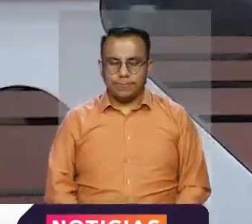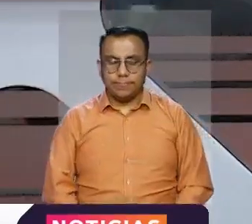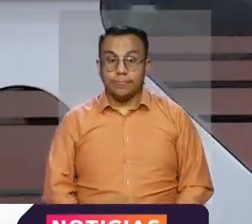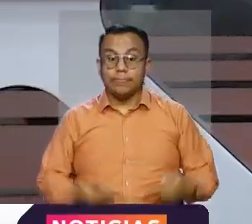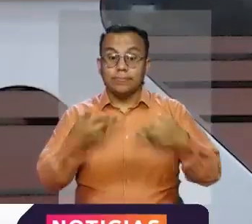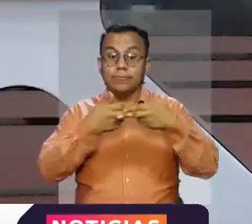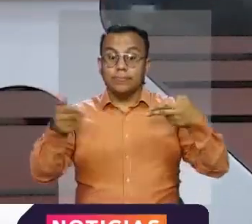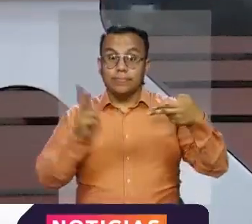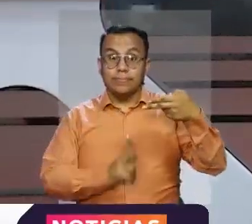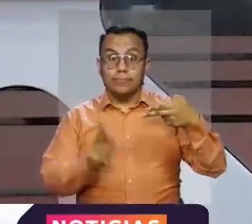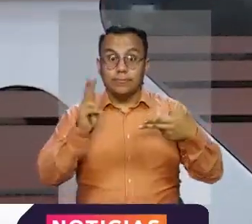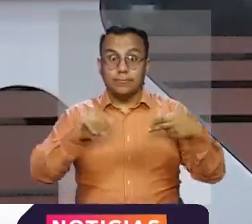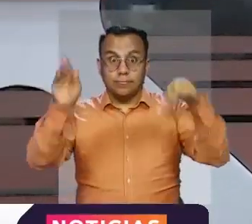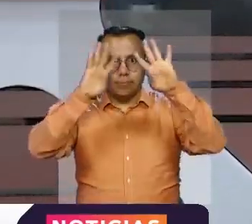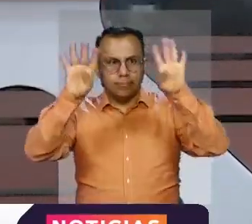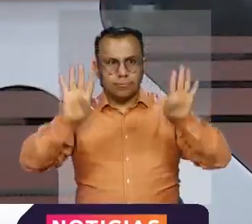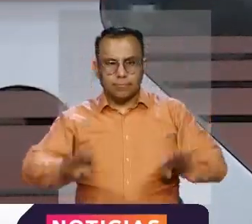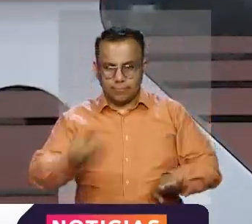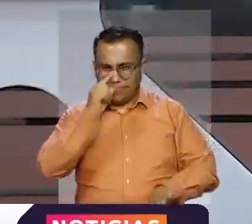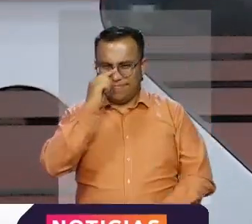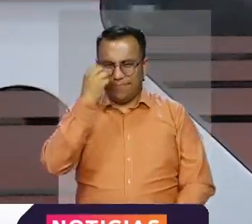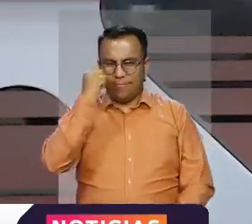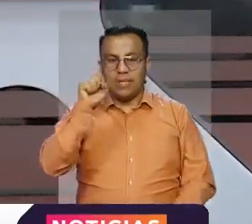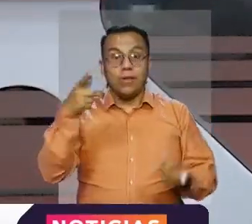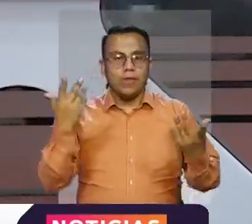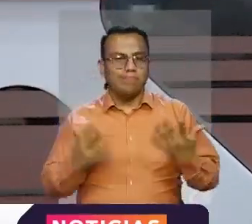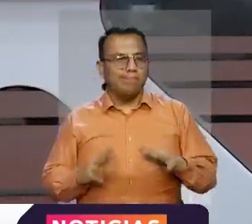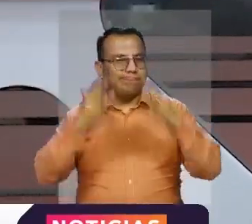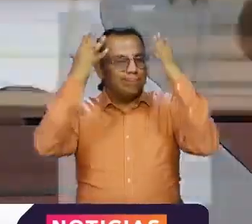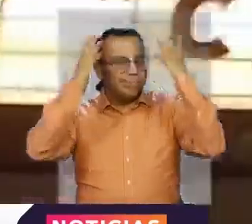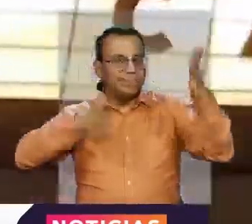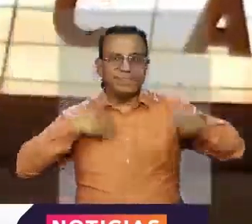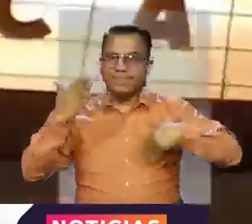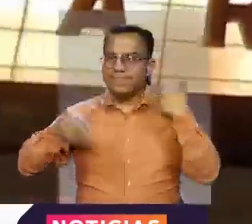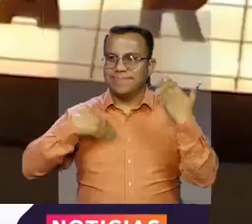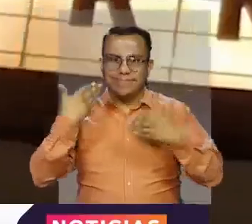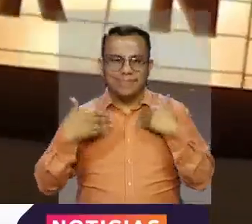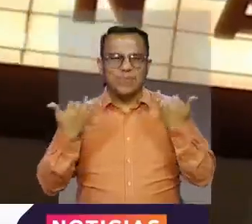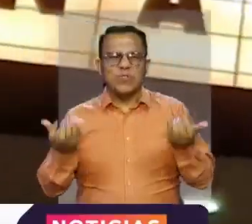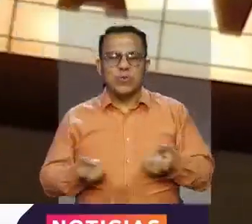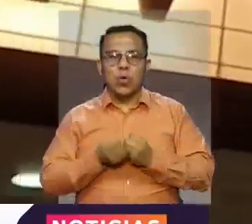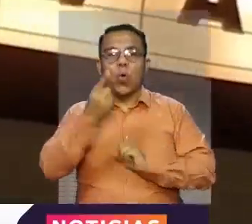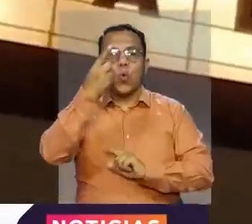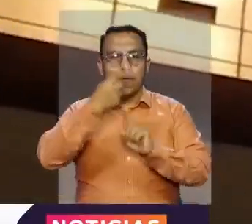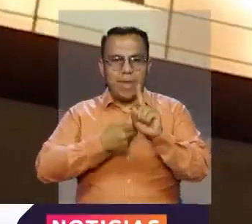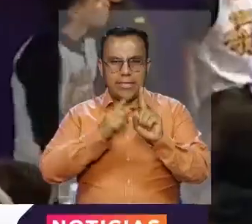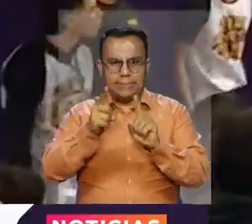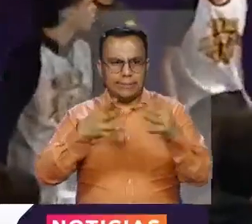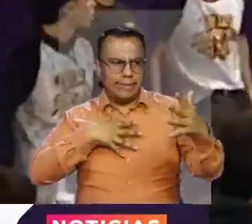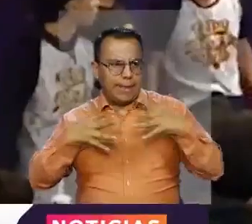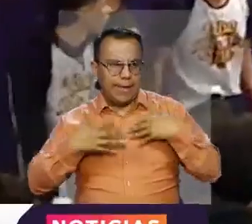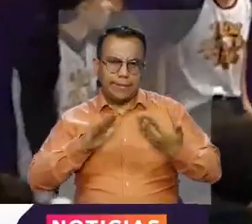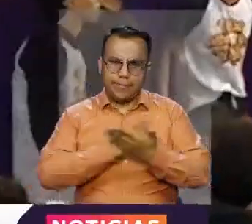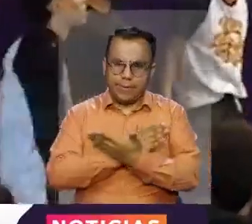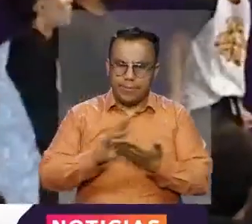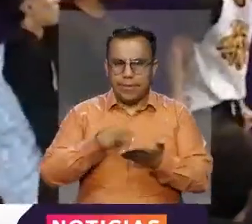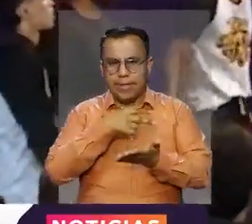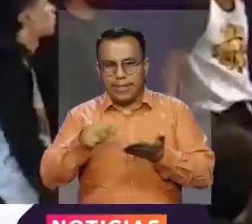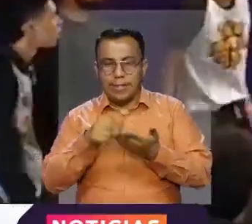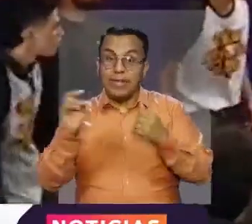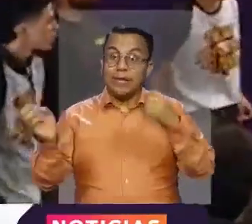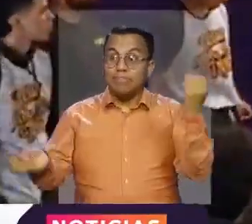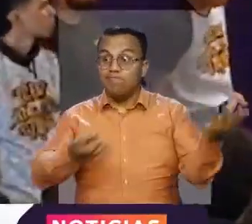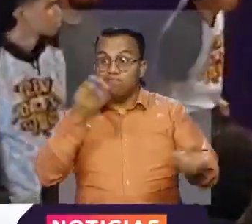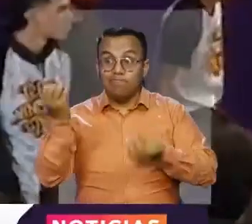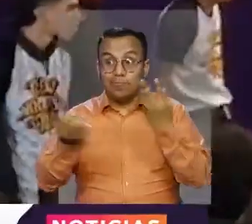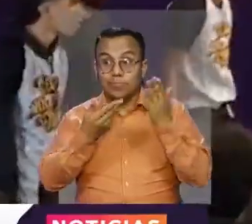Se inauguró en el Teatro Jorge Eliécer Gaitán de Bogotá el Carnaval de la Alegría. Será más de un mes de teatro, música, danza, circo y